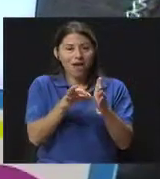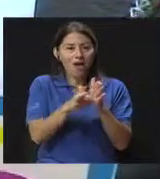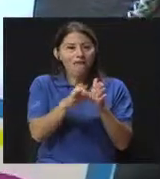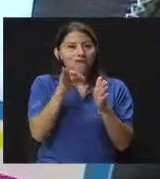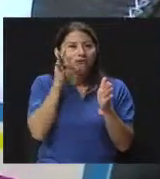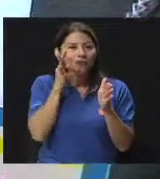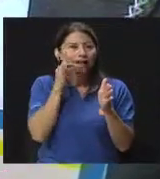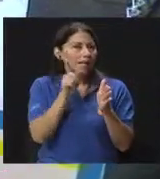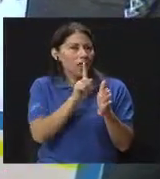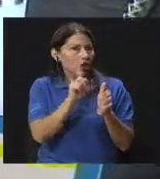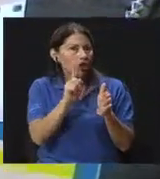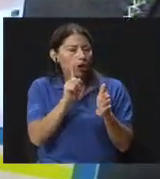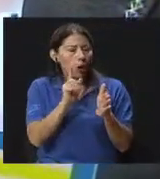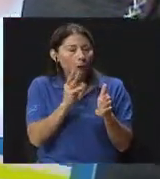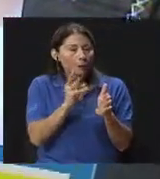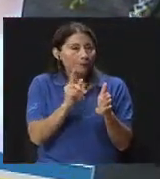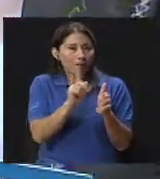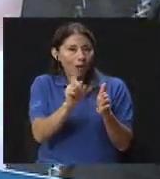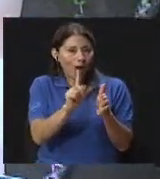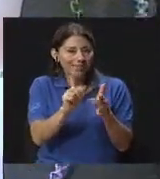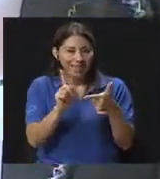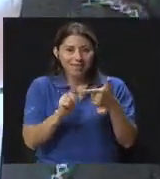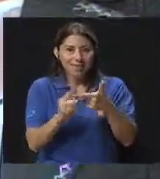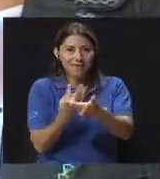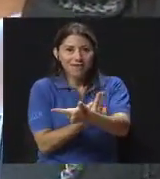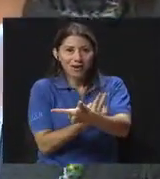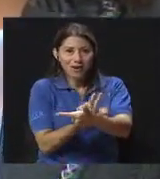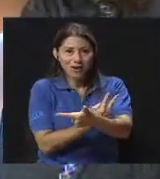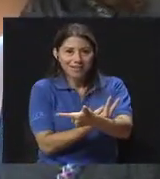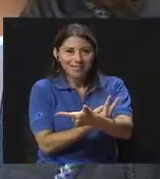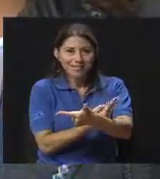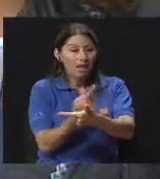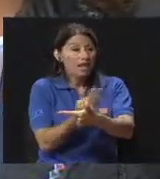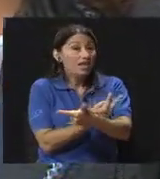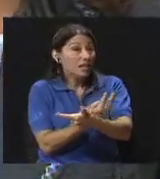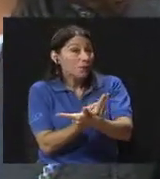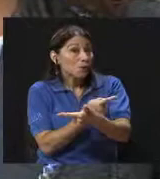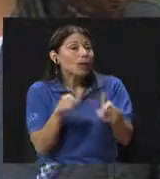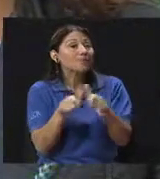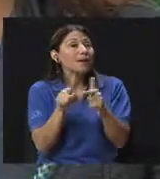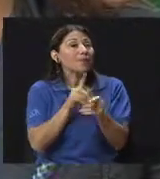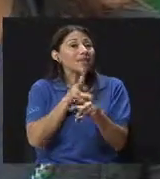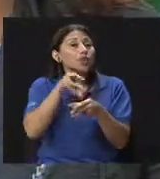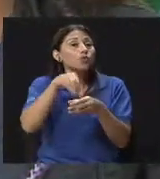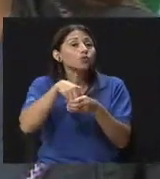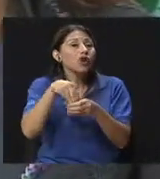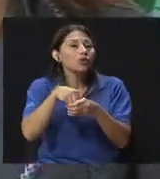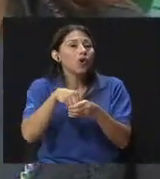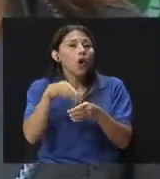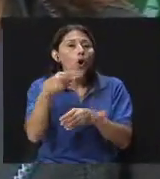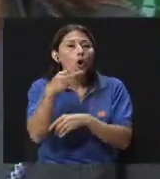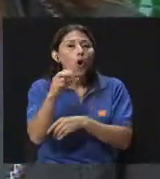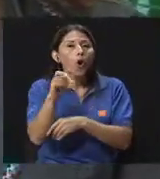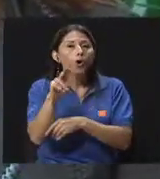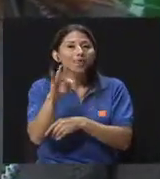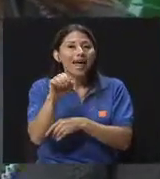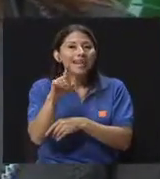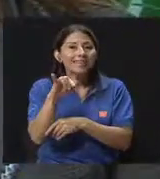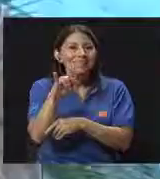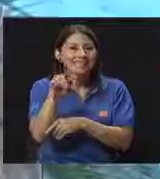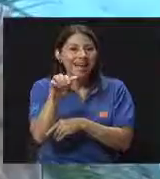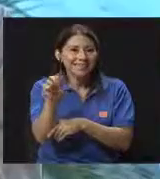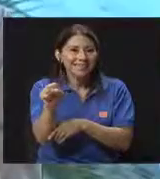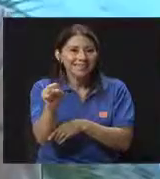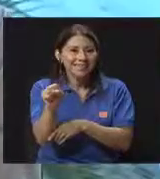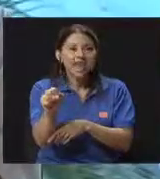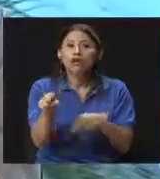y con verduras. Y esas verduras, estoy incluyendo también algunas hortalizas, ¿verdad? Es que las personas piensan verduras en solo papa, no, es